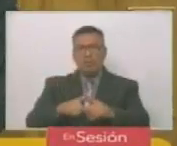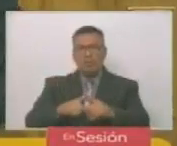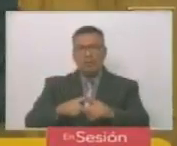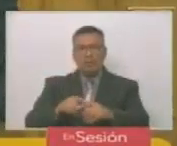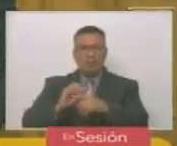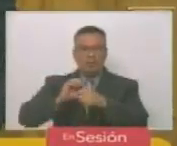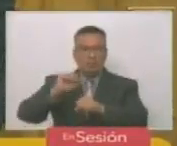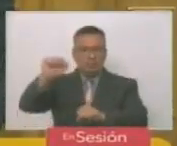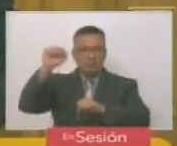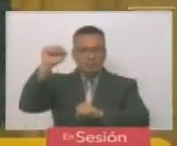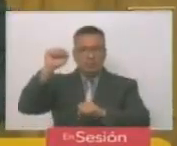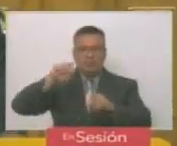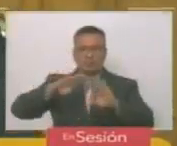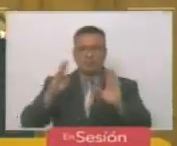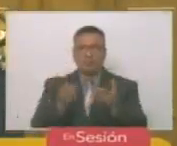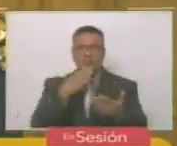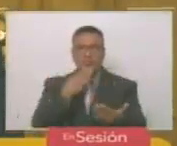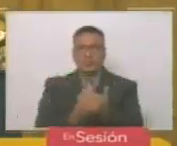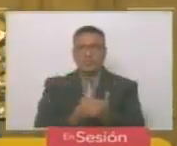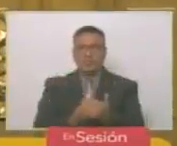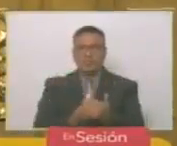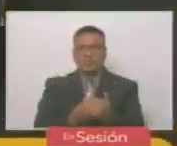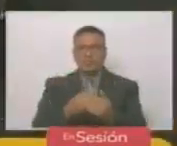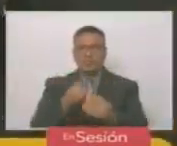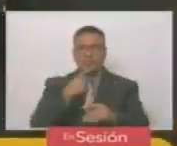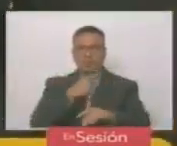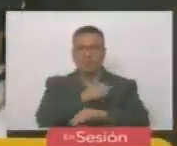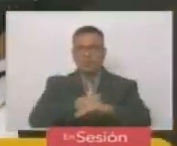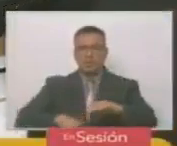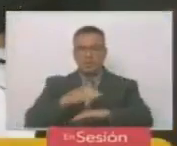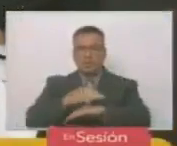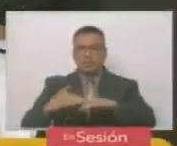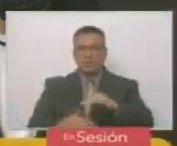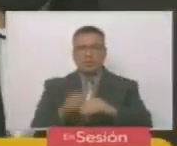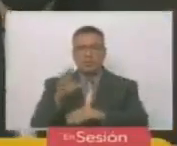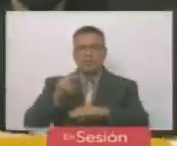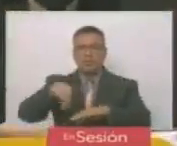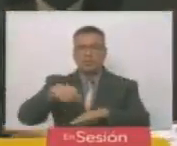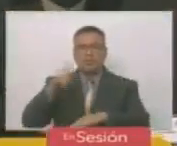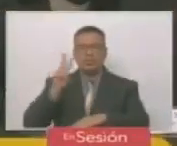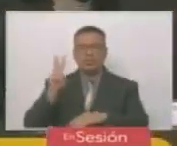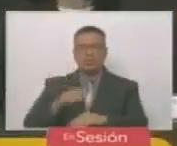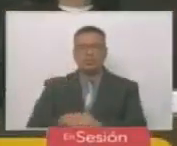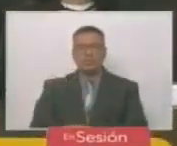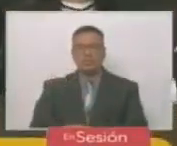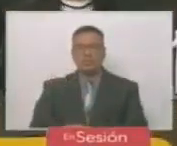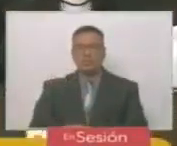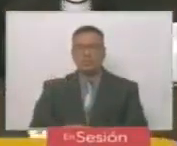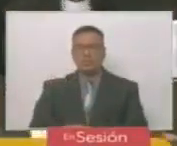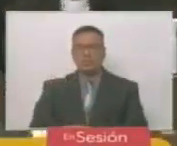vencer en el mundo. Muchas gracias. Gracias, señor vicepresidente del Parlamento venezolano.